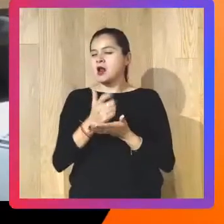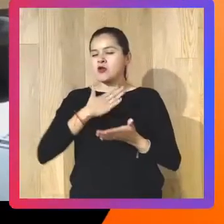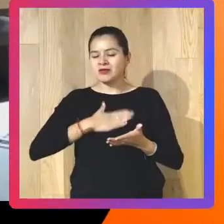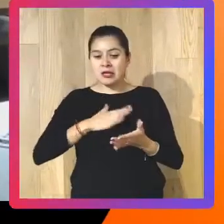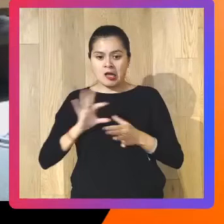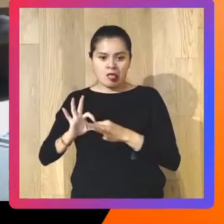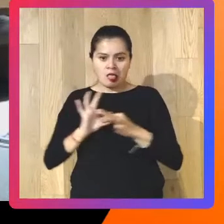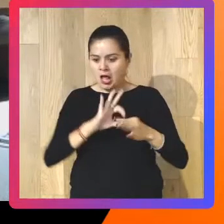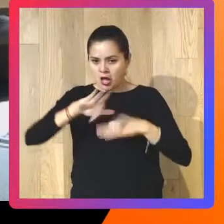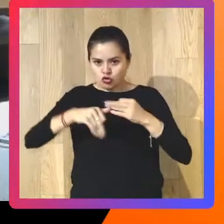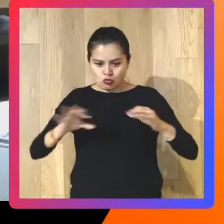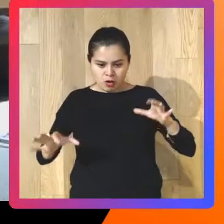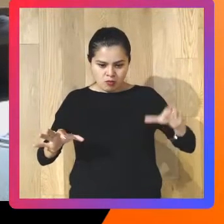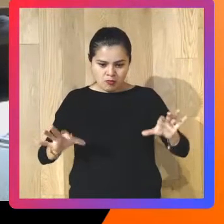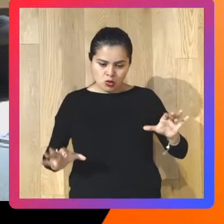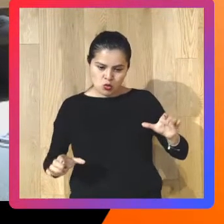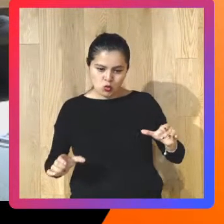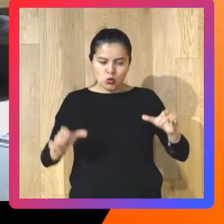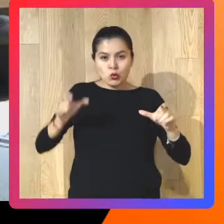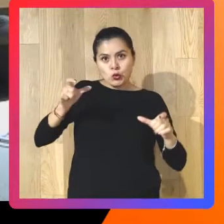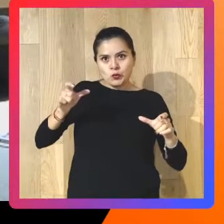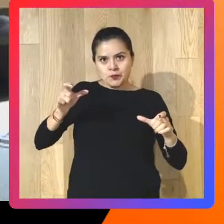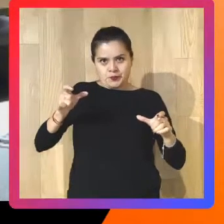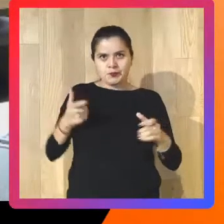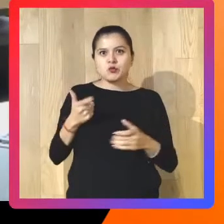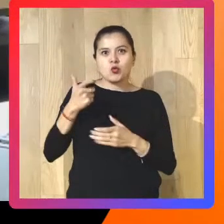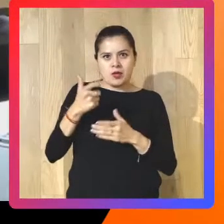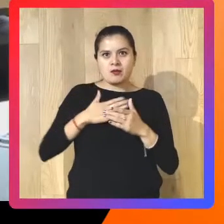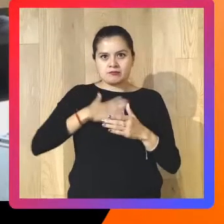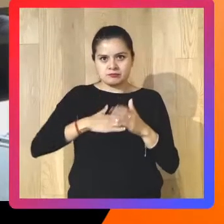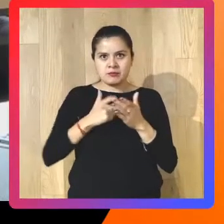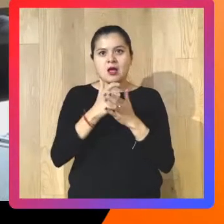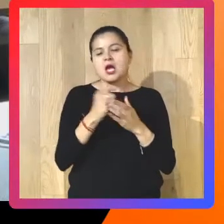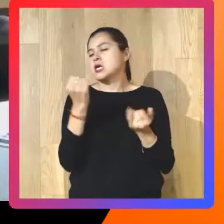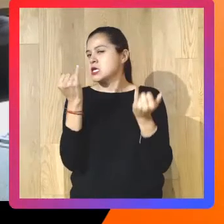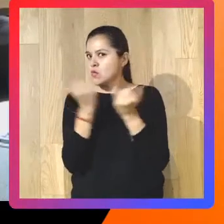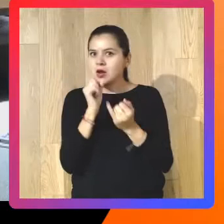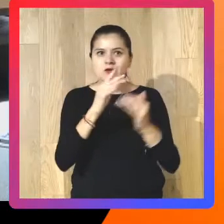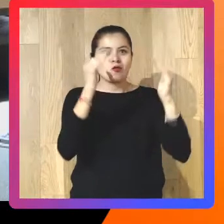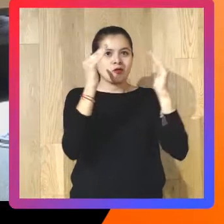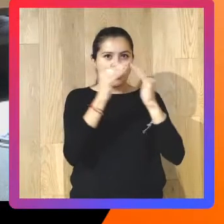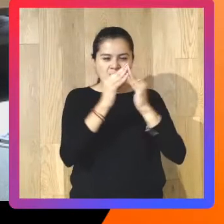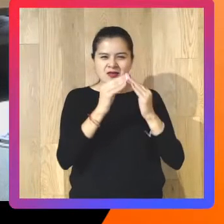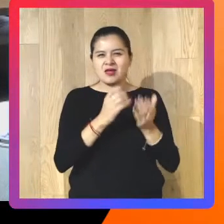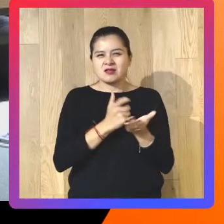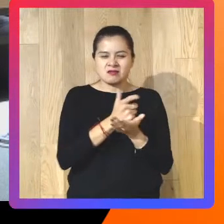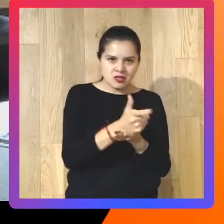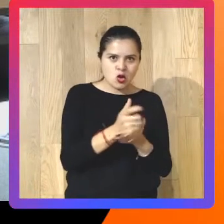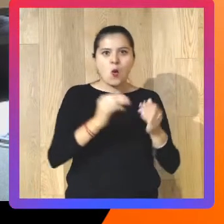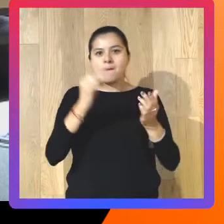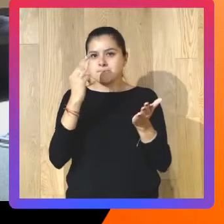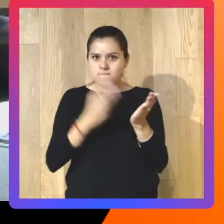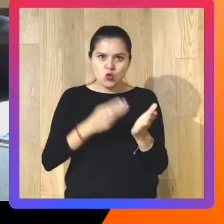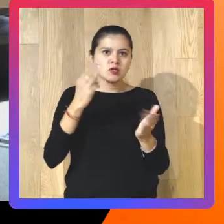todo. Eso, si subía el salario mínimo, subían los créditos hipotecarios, subían las multas, subían